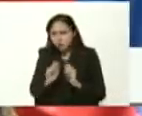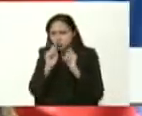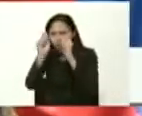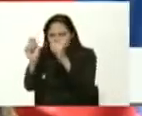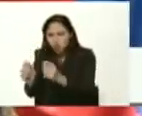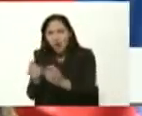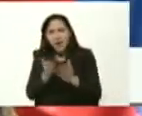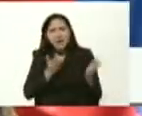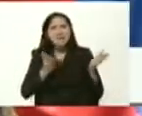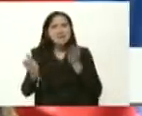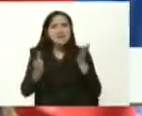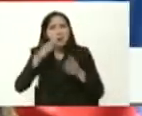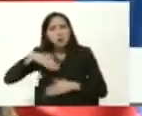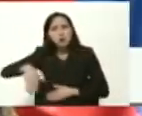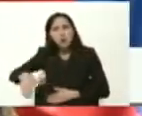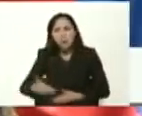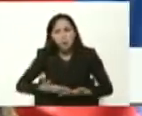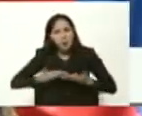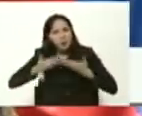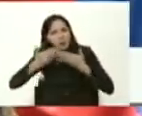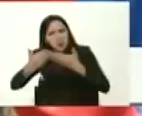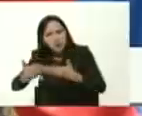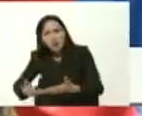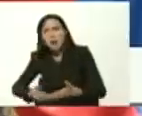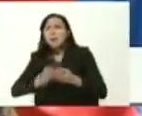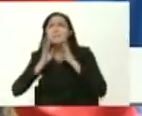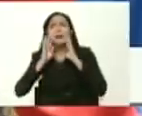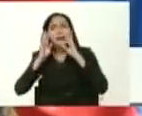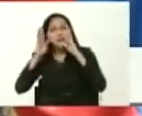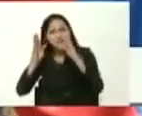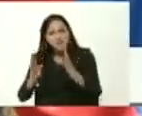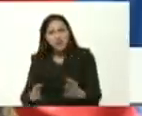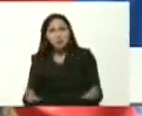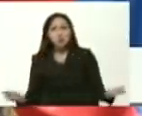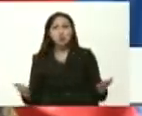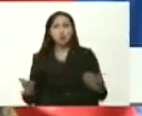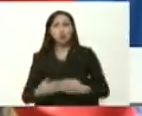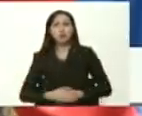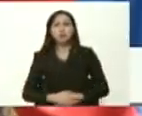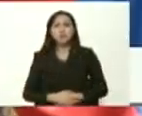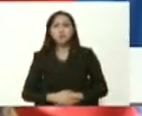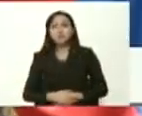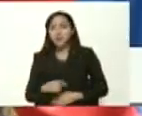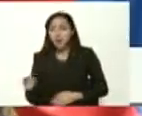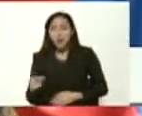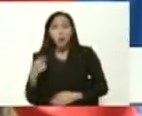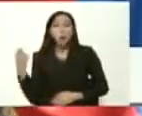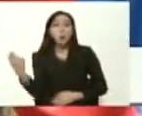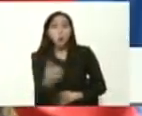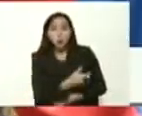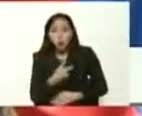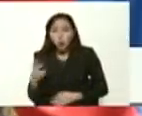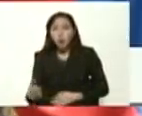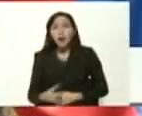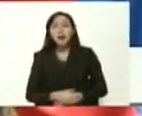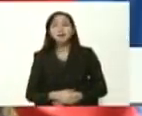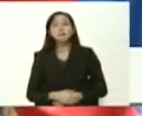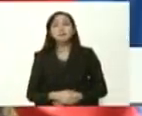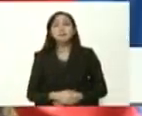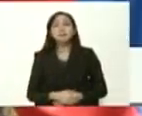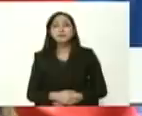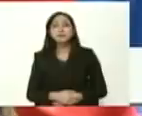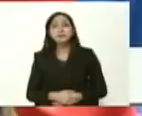al pueblo grandes beneficios y buscar minimizar